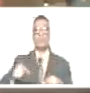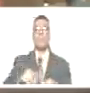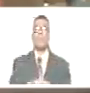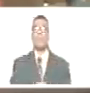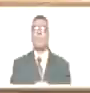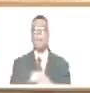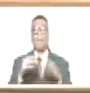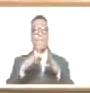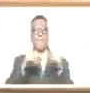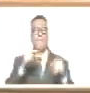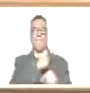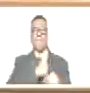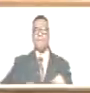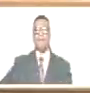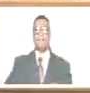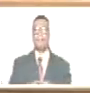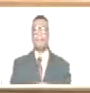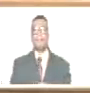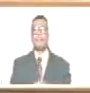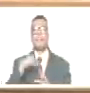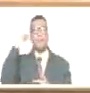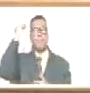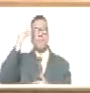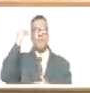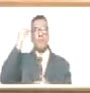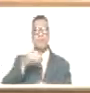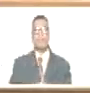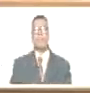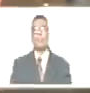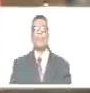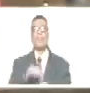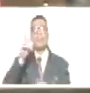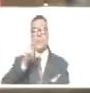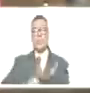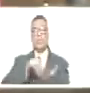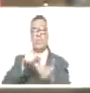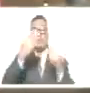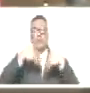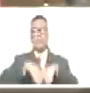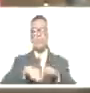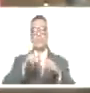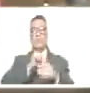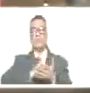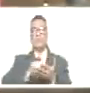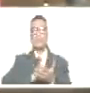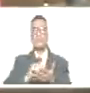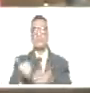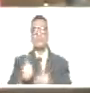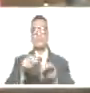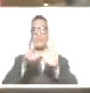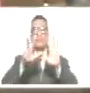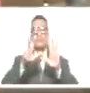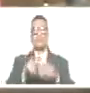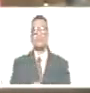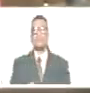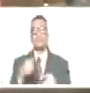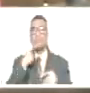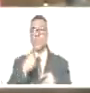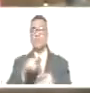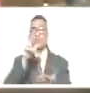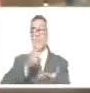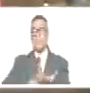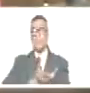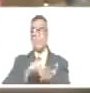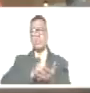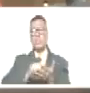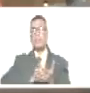señor presidente. En consideración, aprobado. Siguiente. Décimo octavo, se sugiere aprobar que el artículo